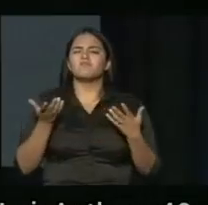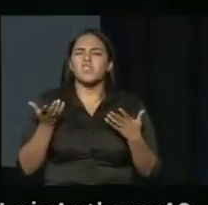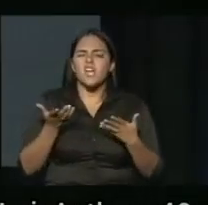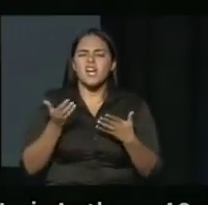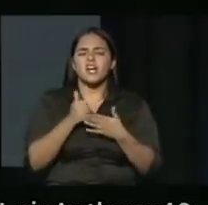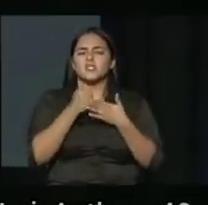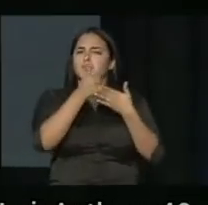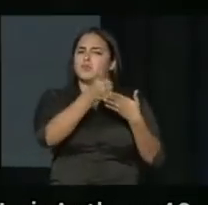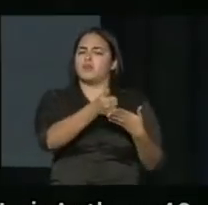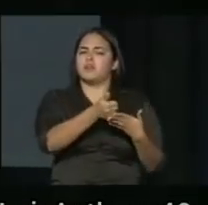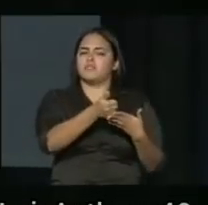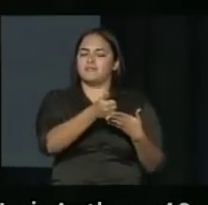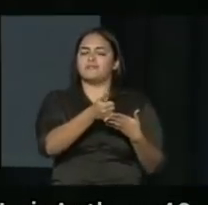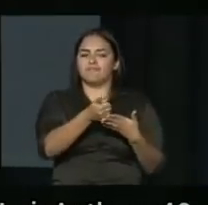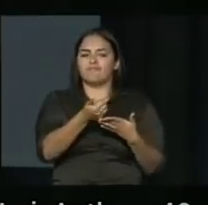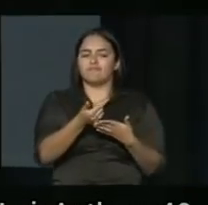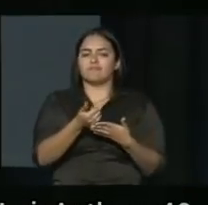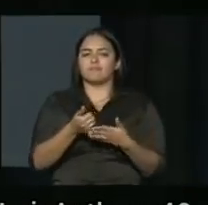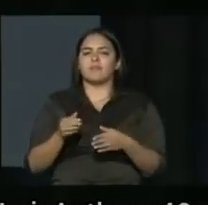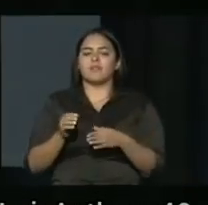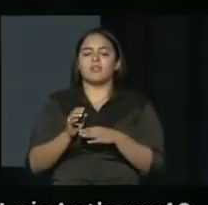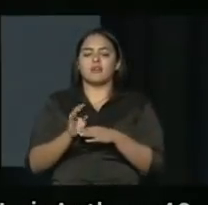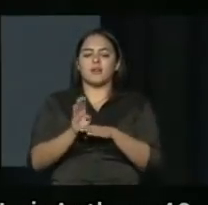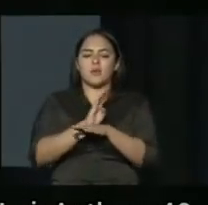los pequeños y medianos comercios